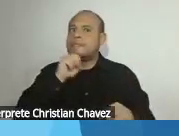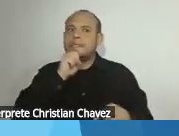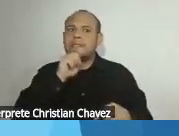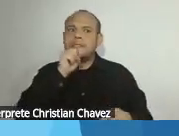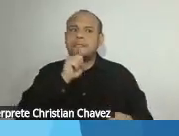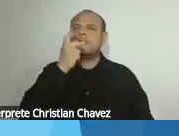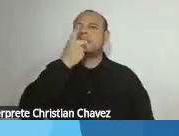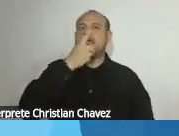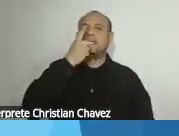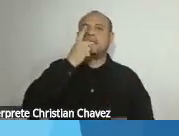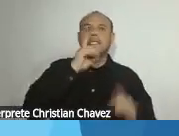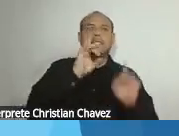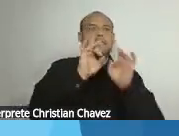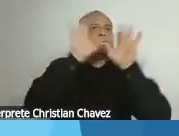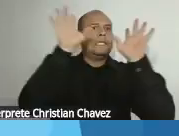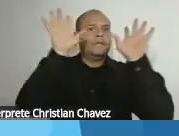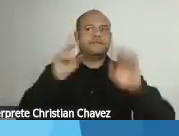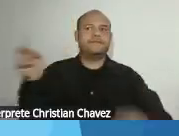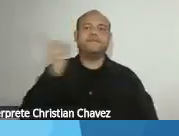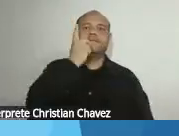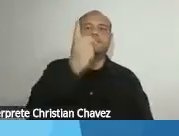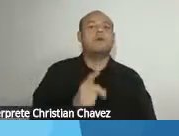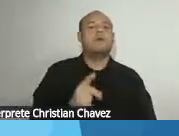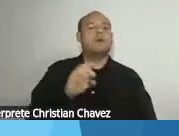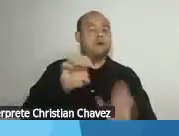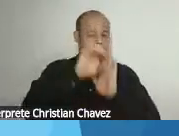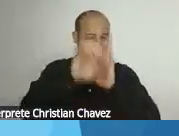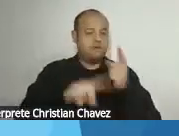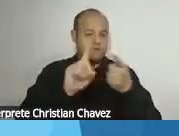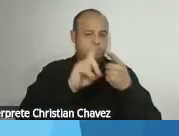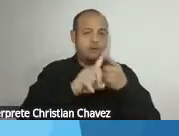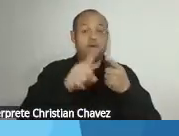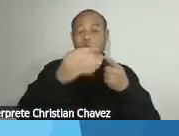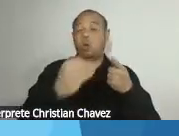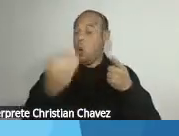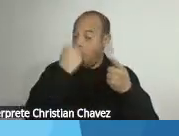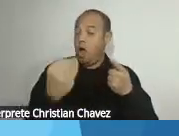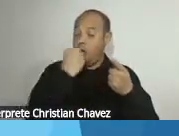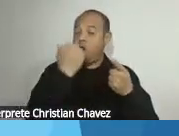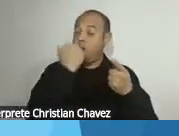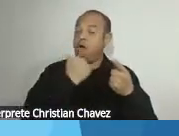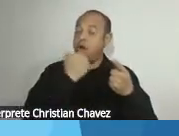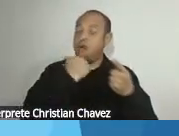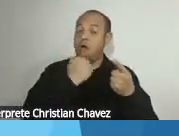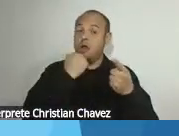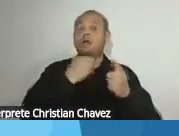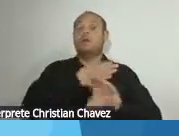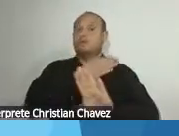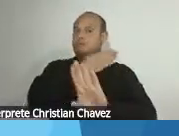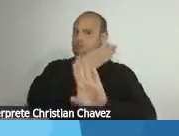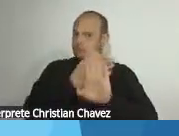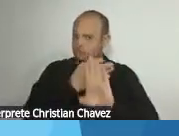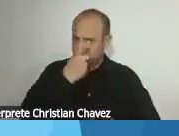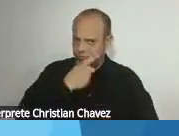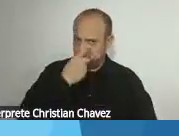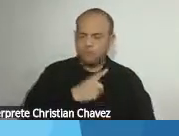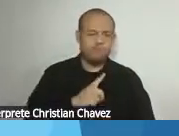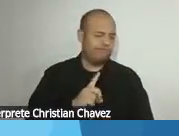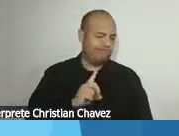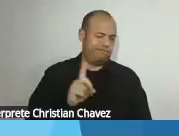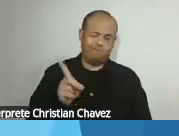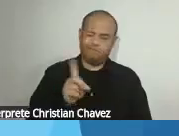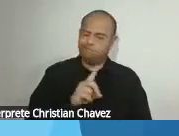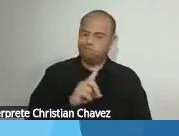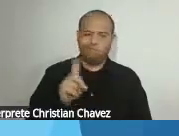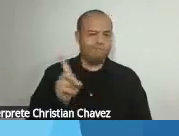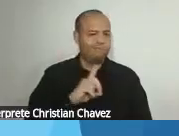mucho azúcar causa diabetes. La realidad es que comer azúcar en sí no te provoca diabetes, eh,